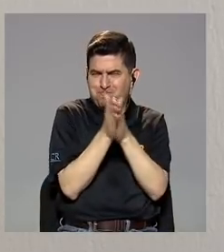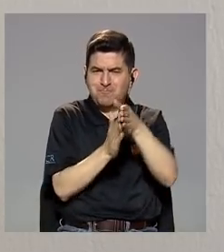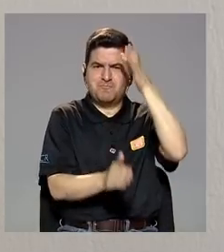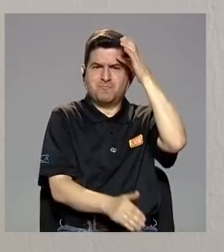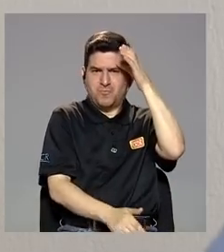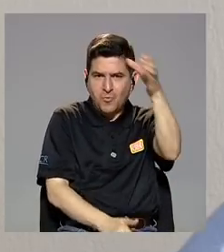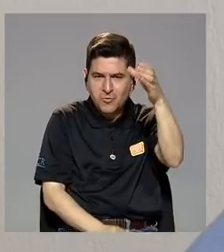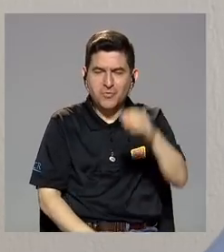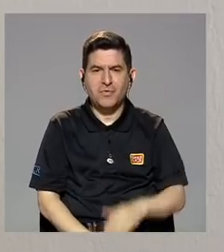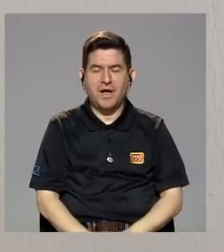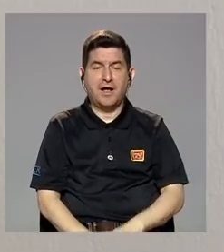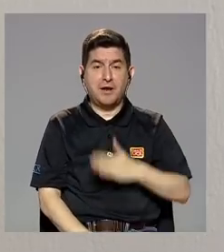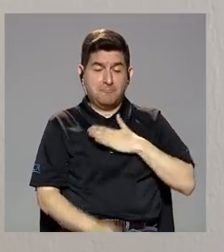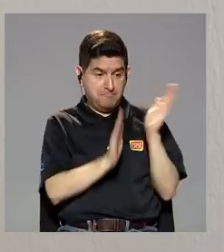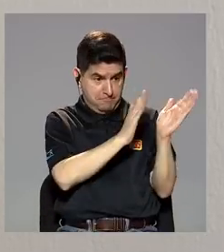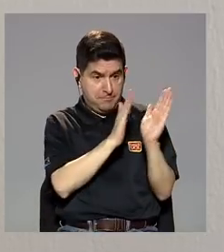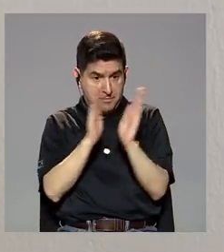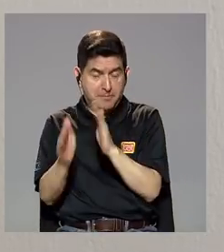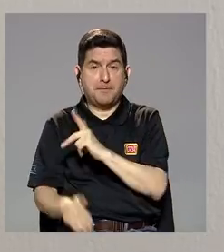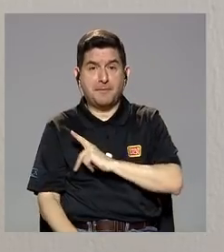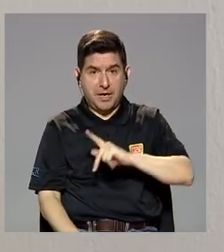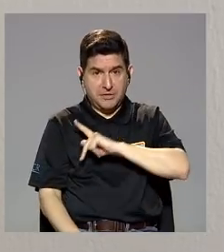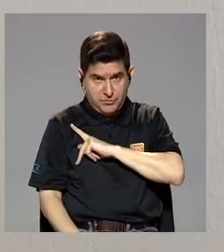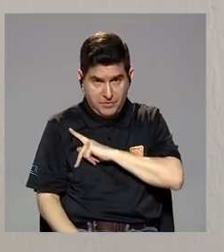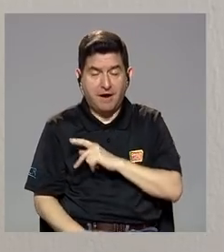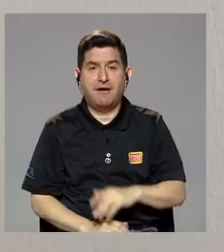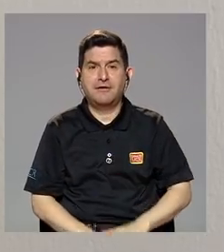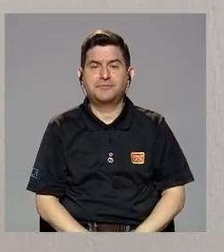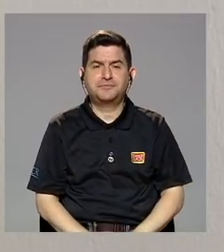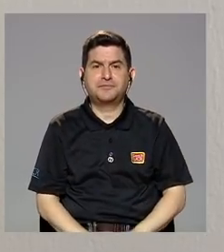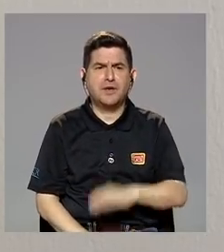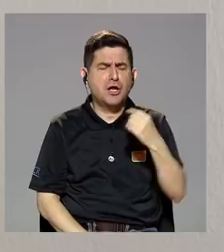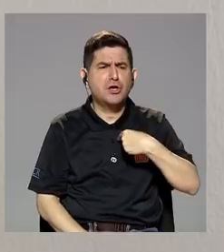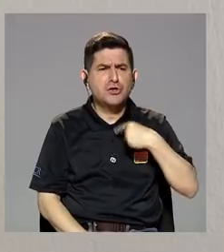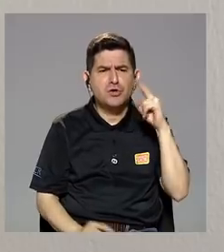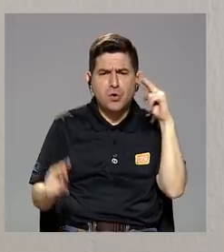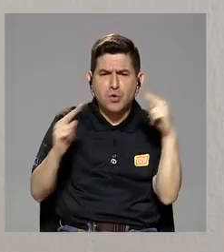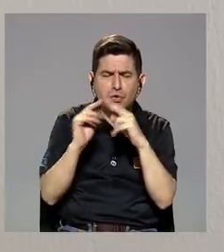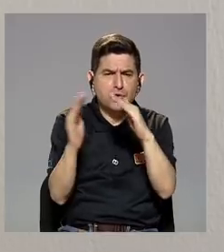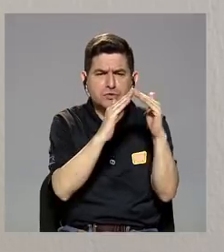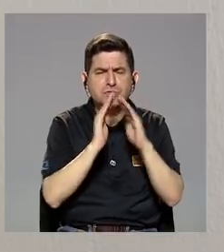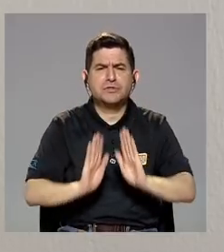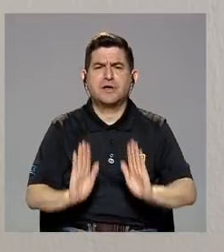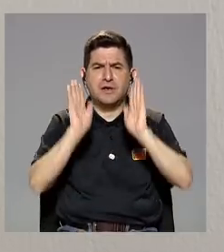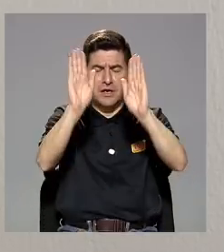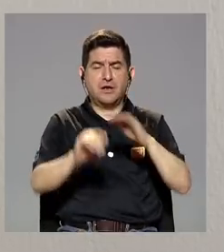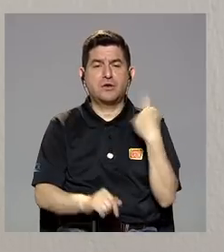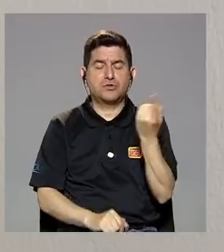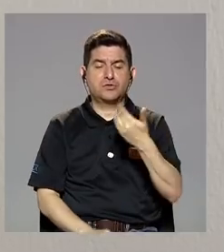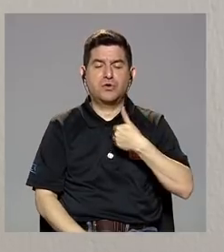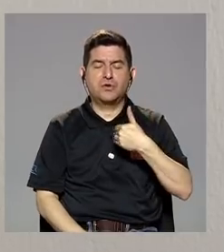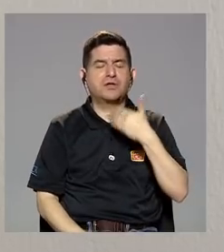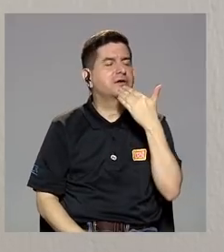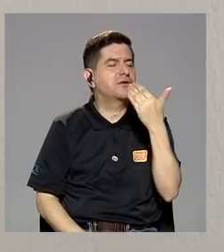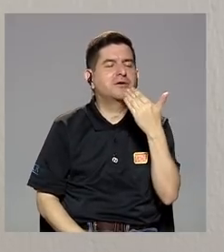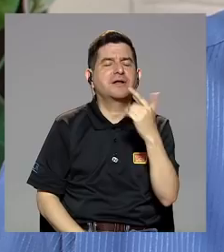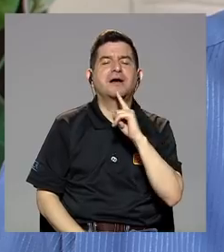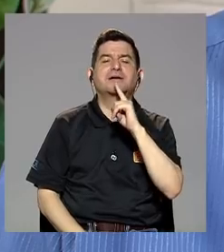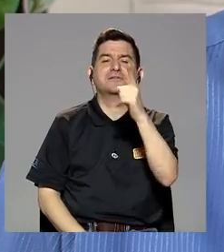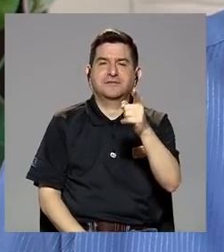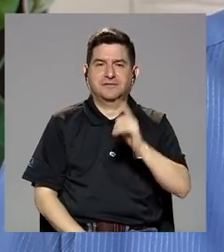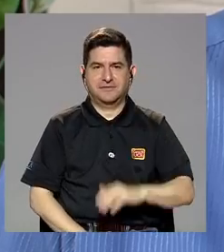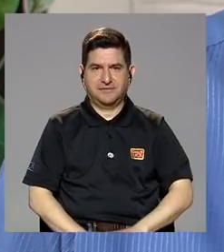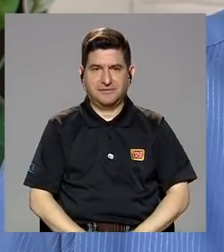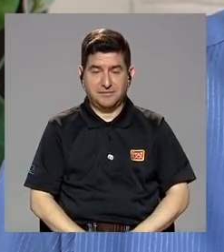cultural en mi formación personal y conocí a un pueblo maravilloso del cual solo tengo agradecimientos no